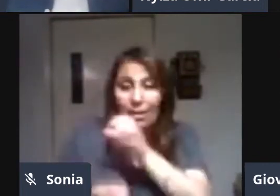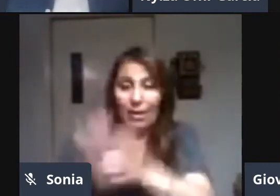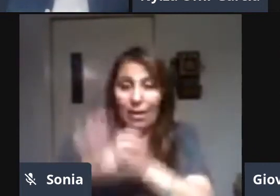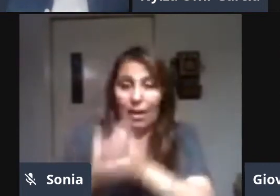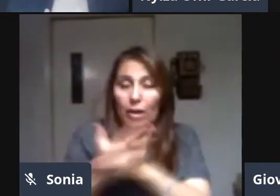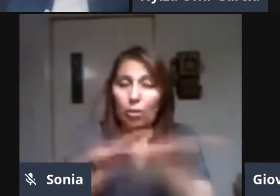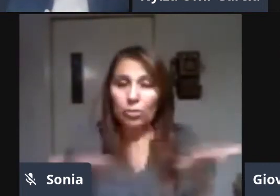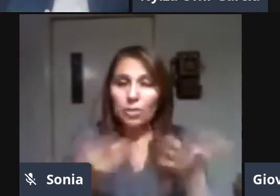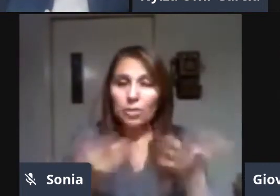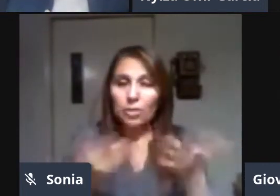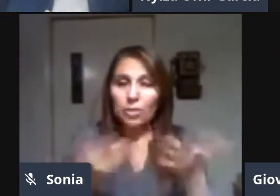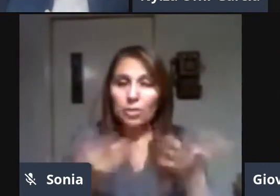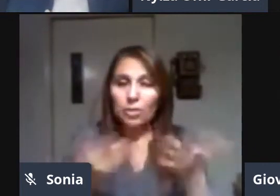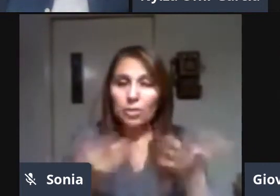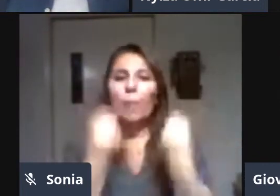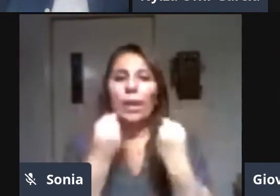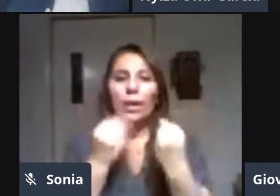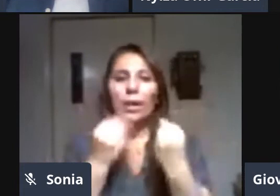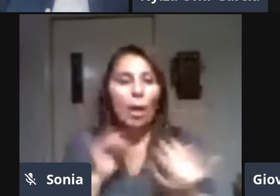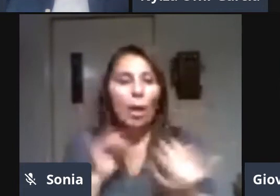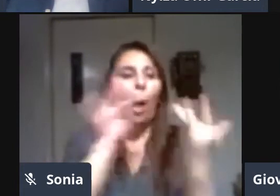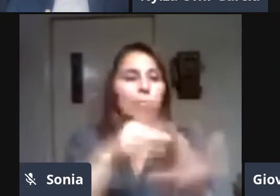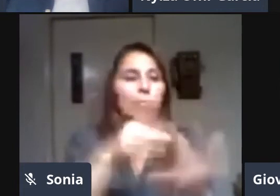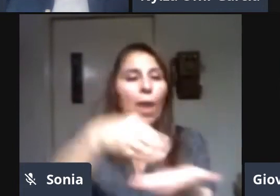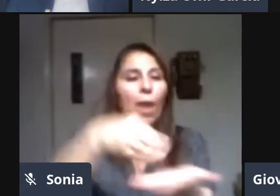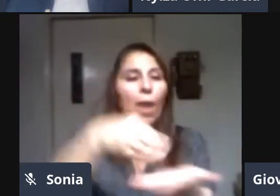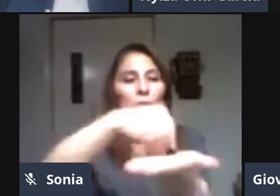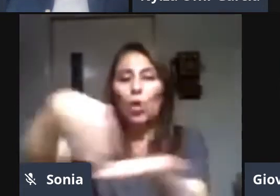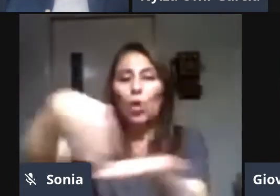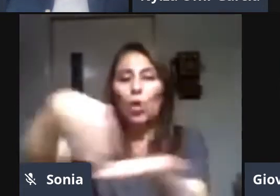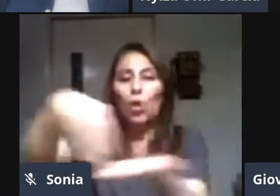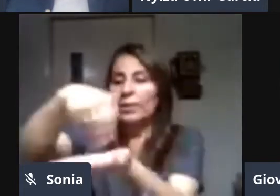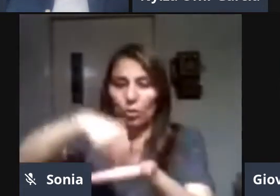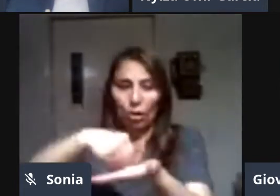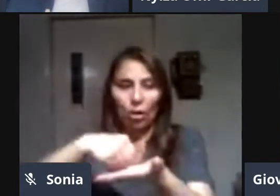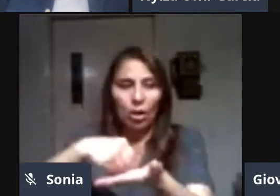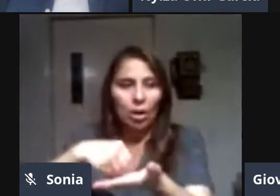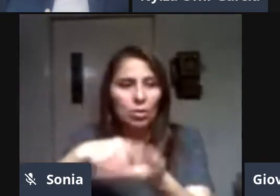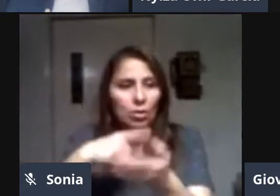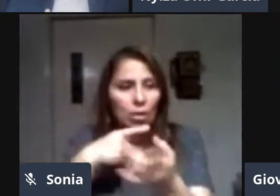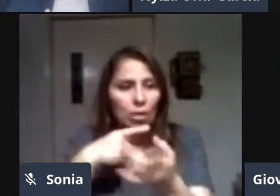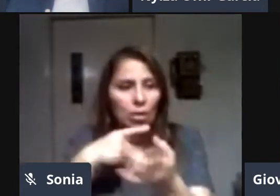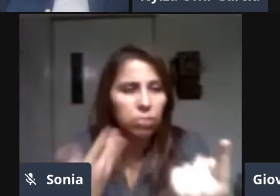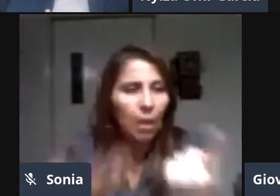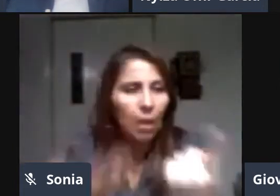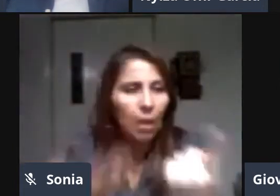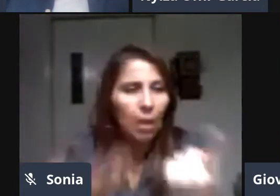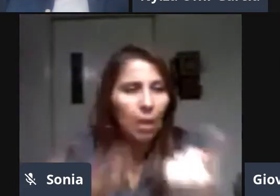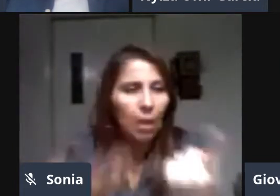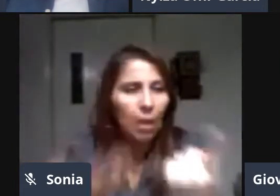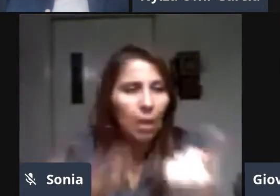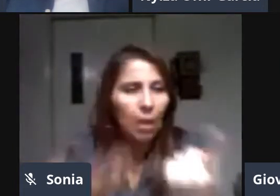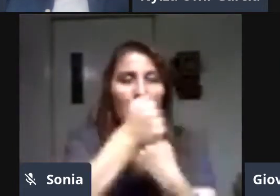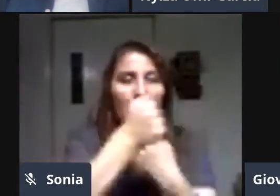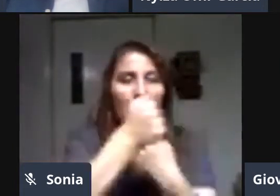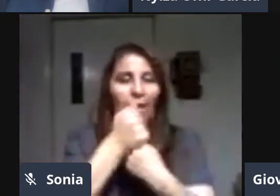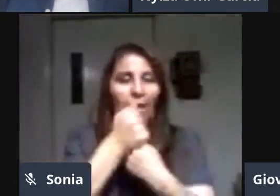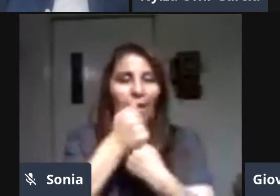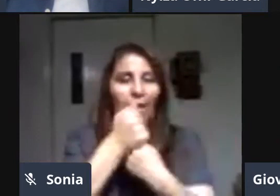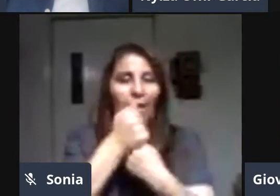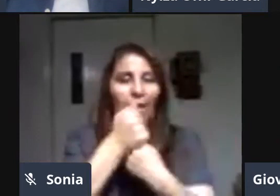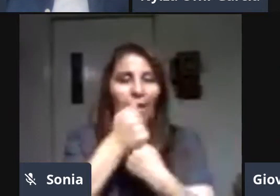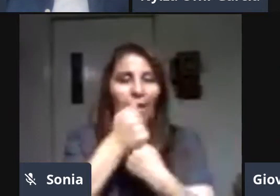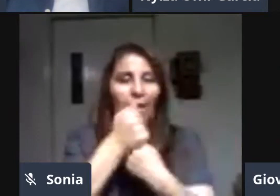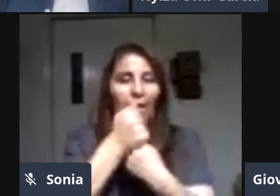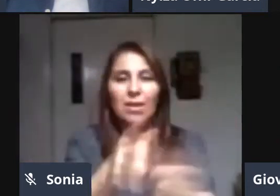llegar a los territorios para encontrar aquellos poderes escondidos detrás de las pepas de café para encontrar a todos aquellos escritores